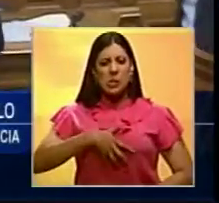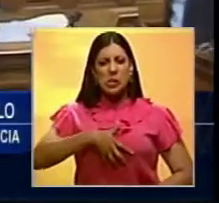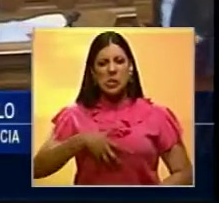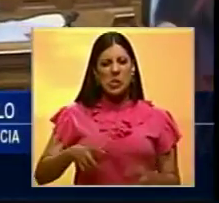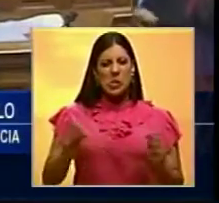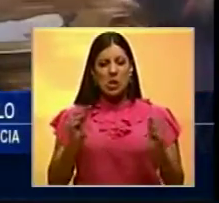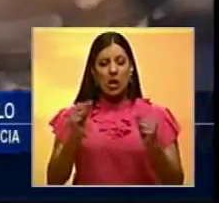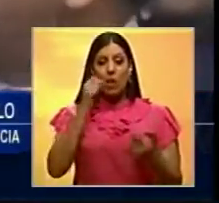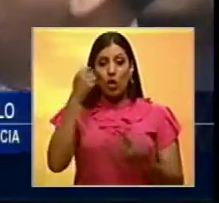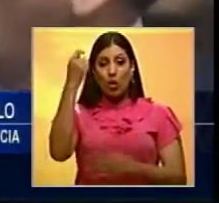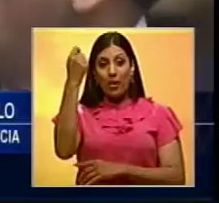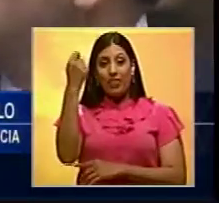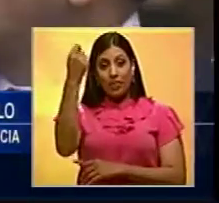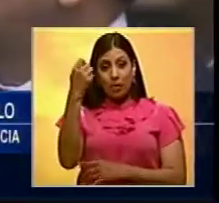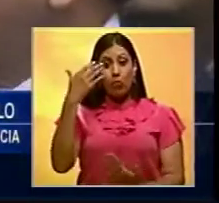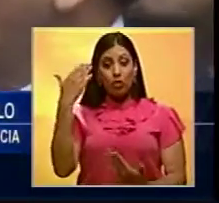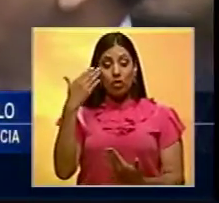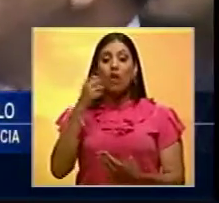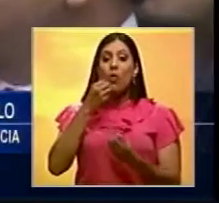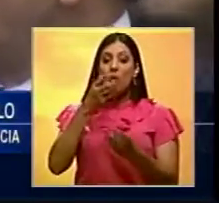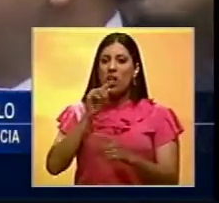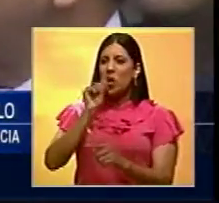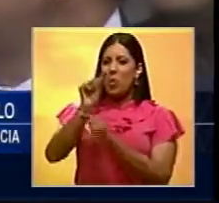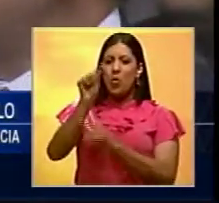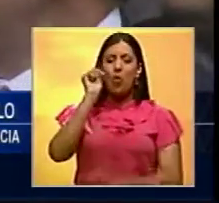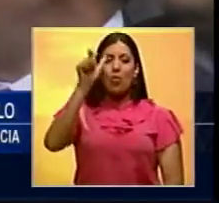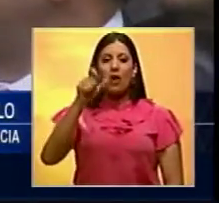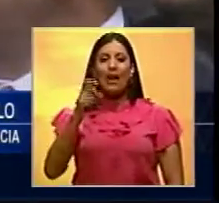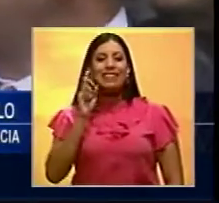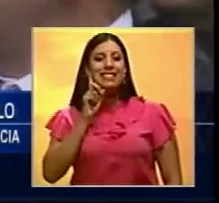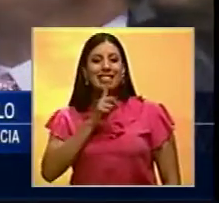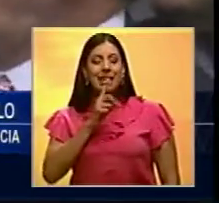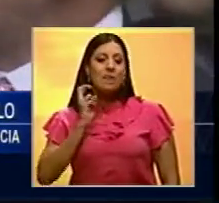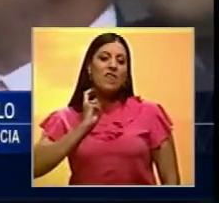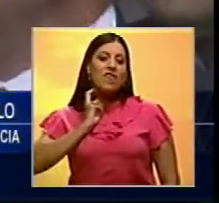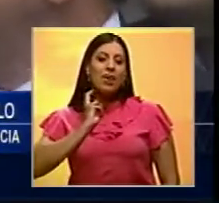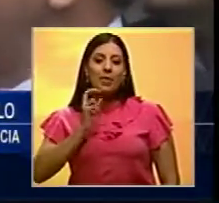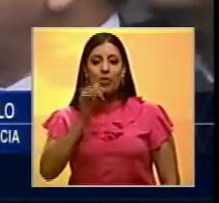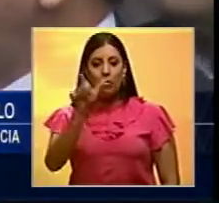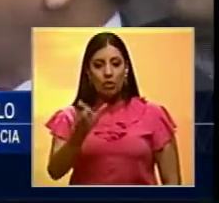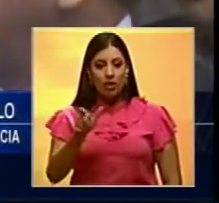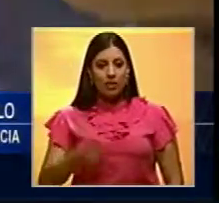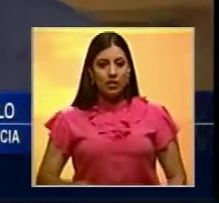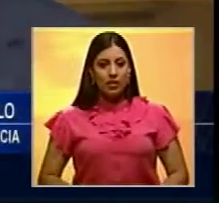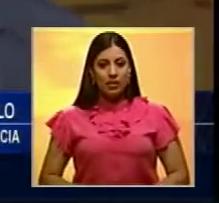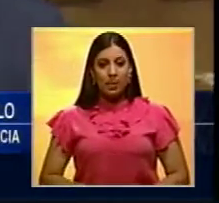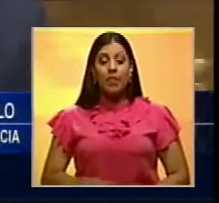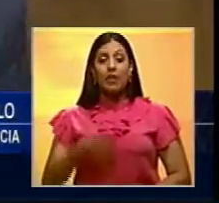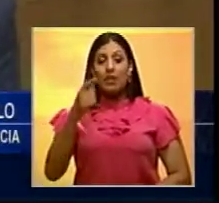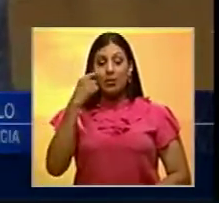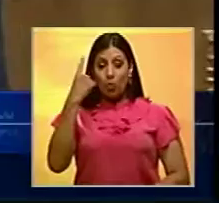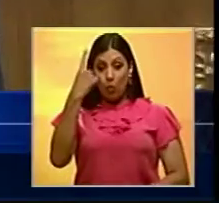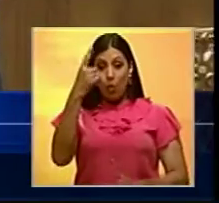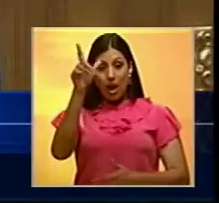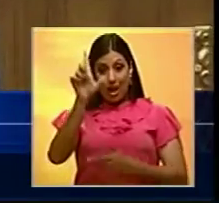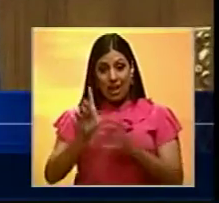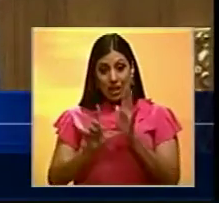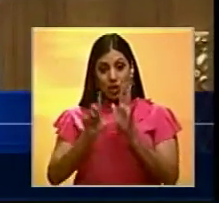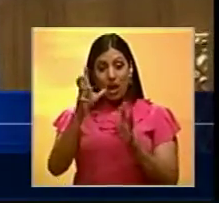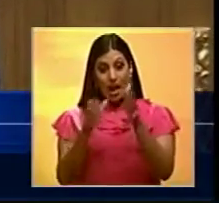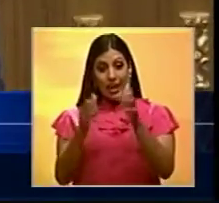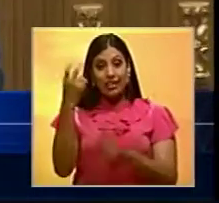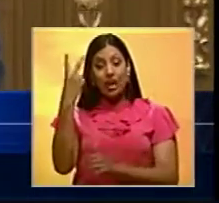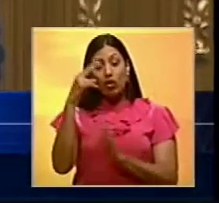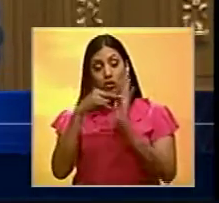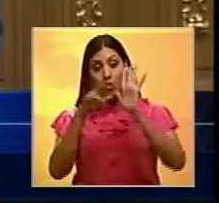una vez que el diputado Rafael Guzmán emitiera calificativos hacia la parlamentaria Tania Díaz. El litro de leche que en el